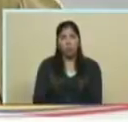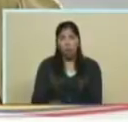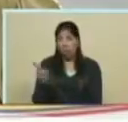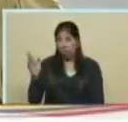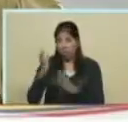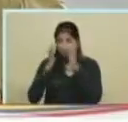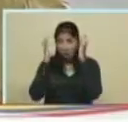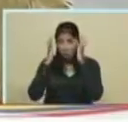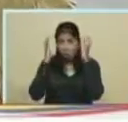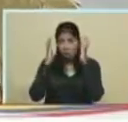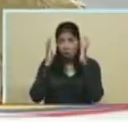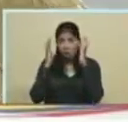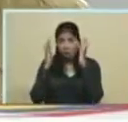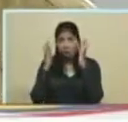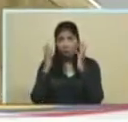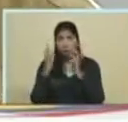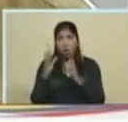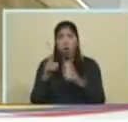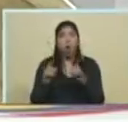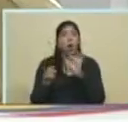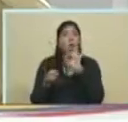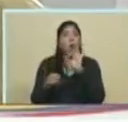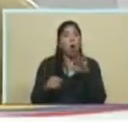Ramos Alluc o Nicolás Maduro.